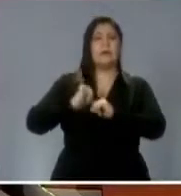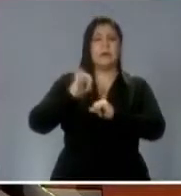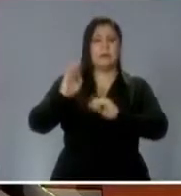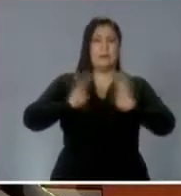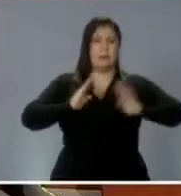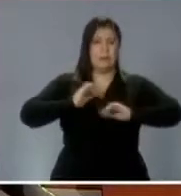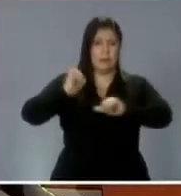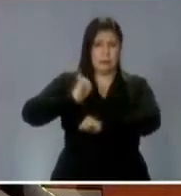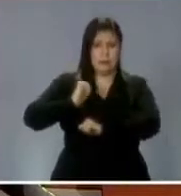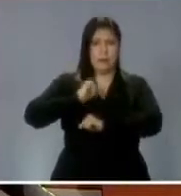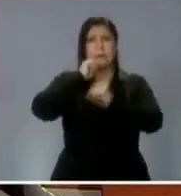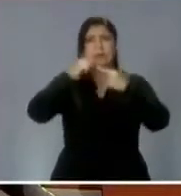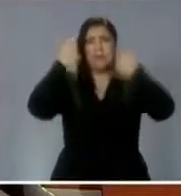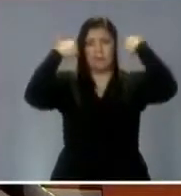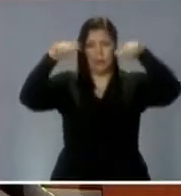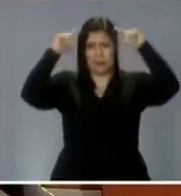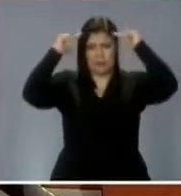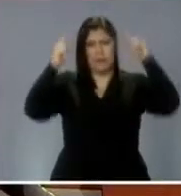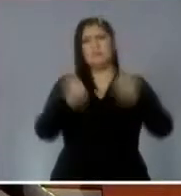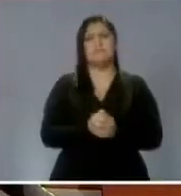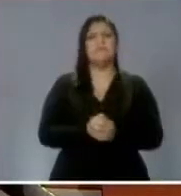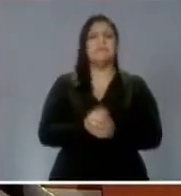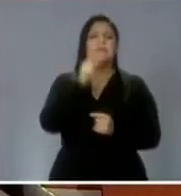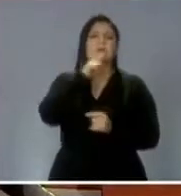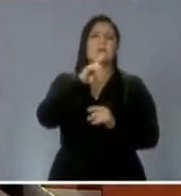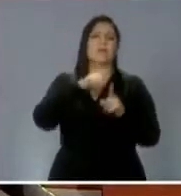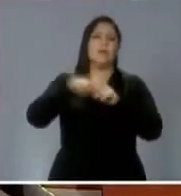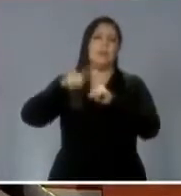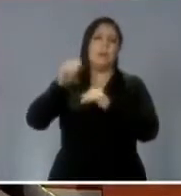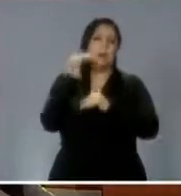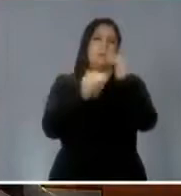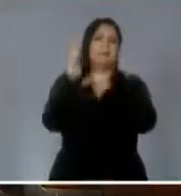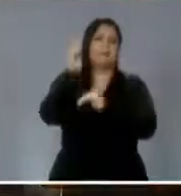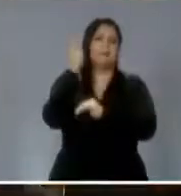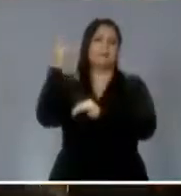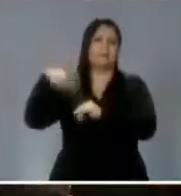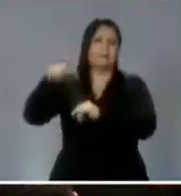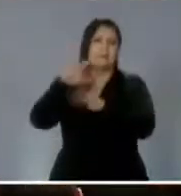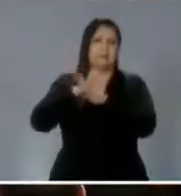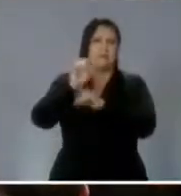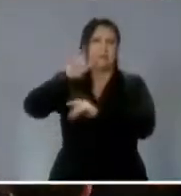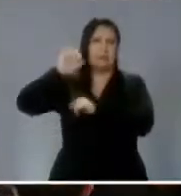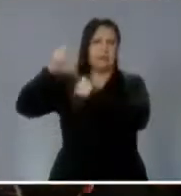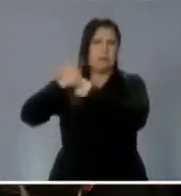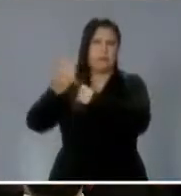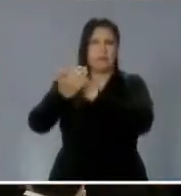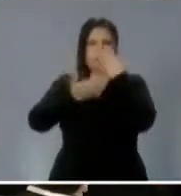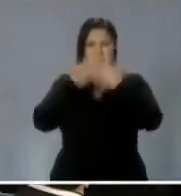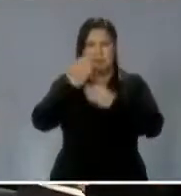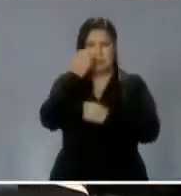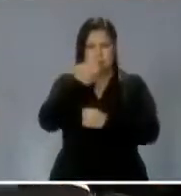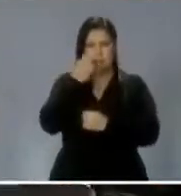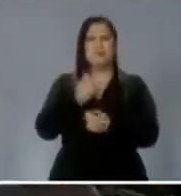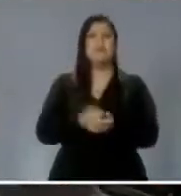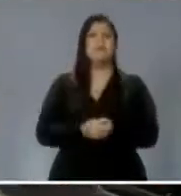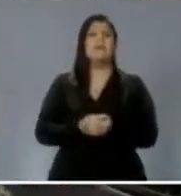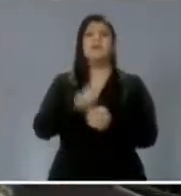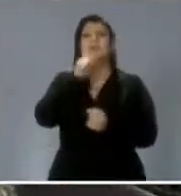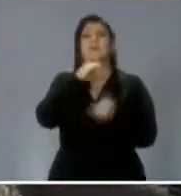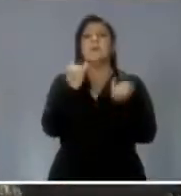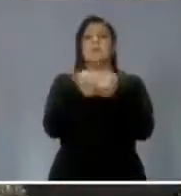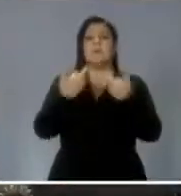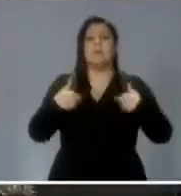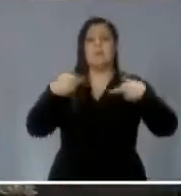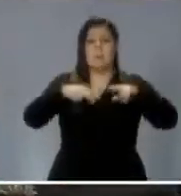trascendental de esta administración y su mayor aportación al futuro desarrollo de este país con imágenes de ricardo vallejo